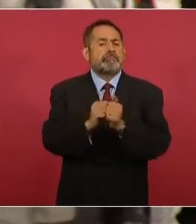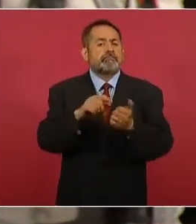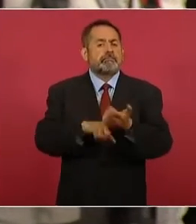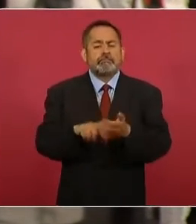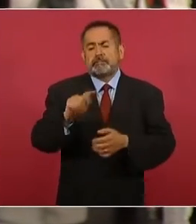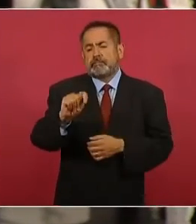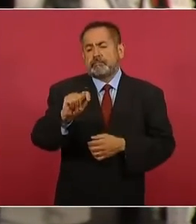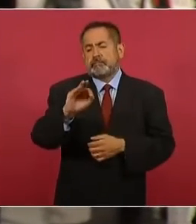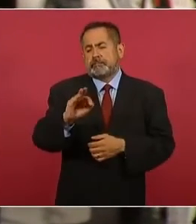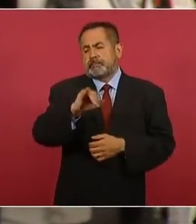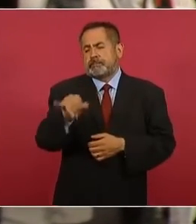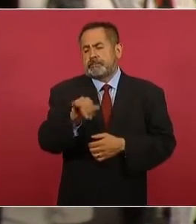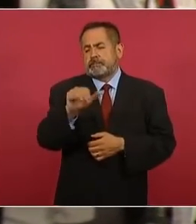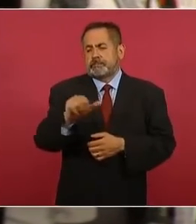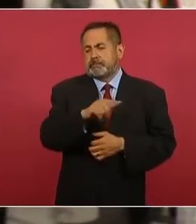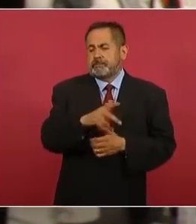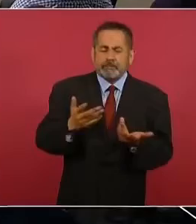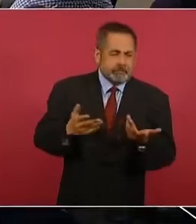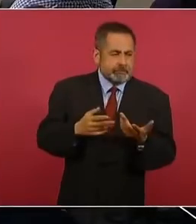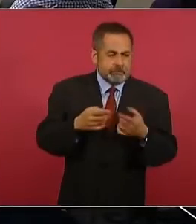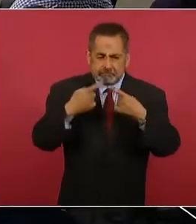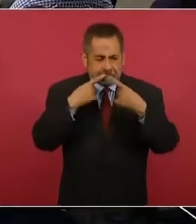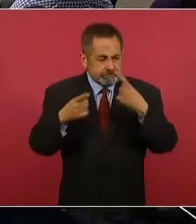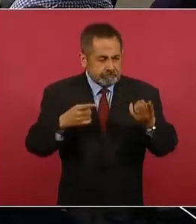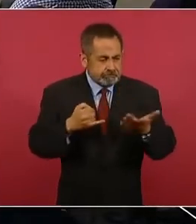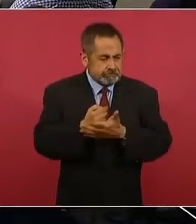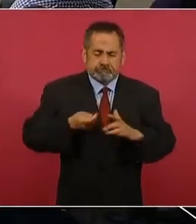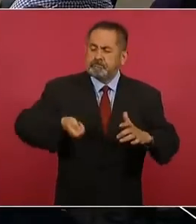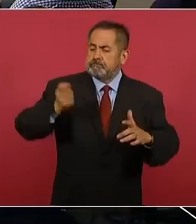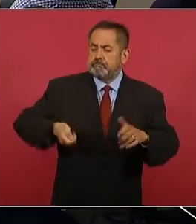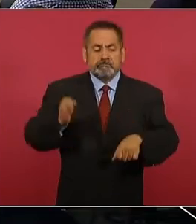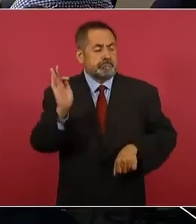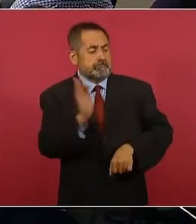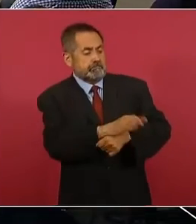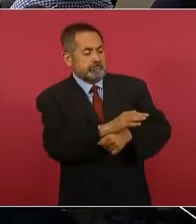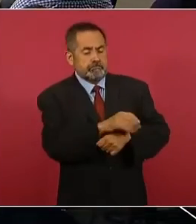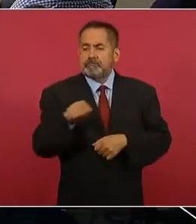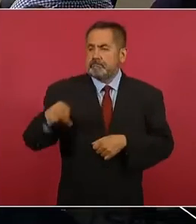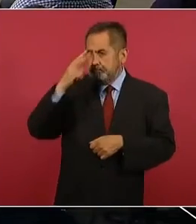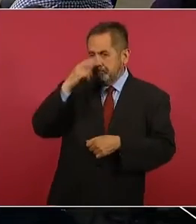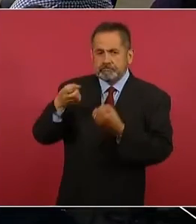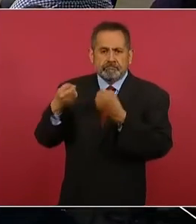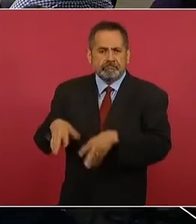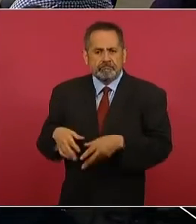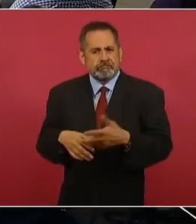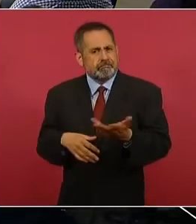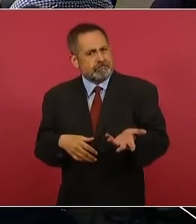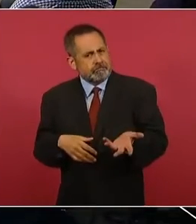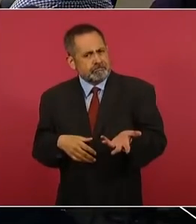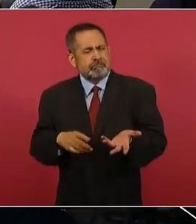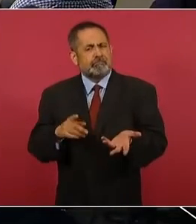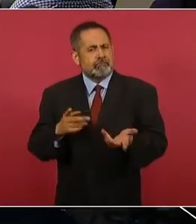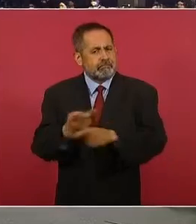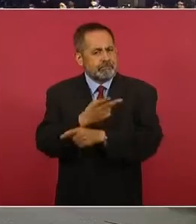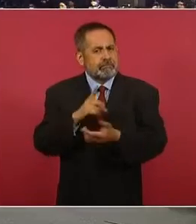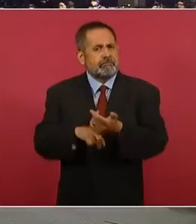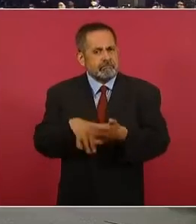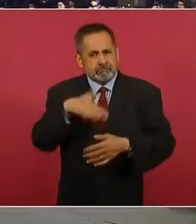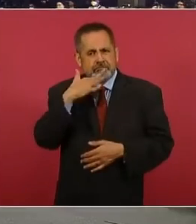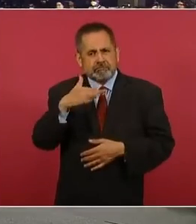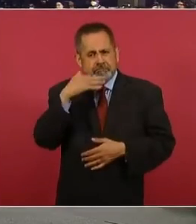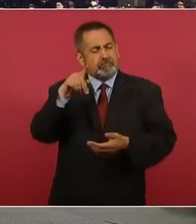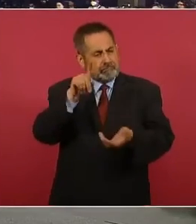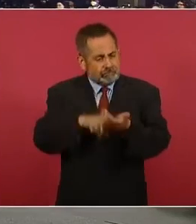acaban resolviéndose a veces en contra del propio Estado mexicano, y esas son las denuncias que existen de corrupción al interior de este